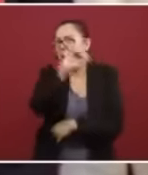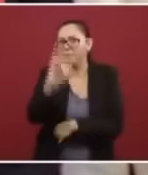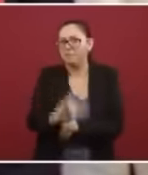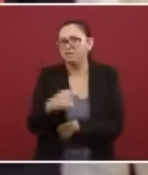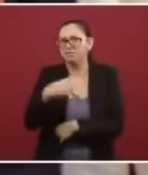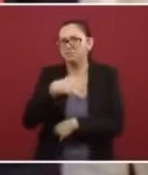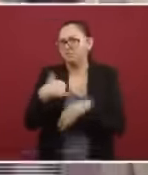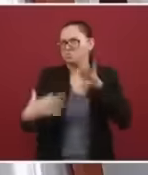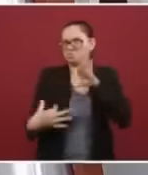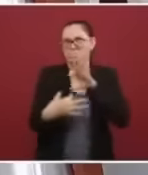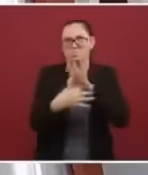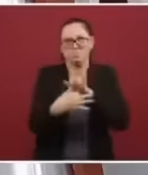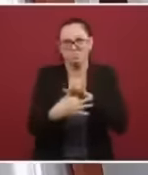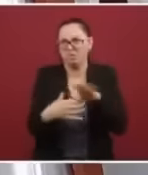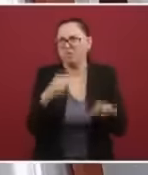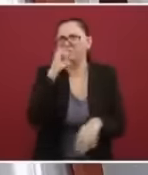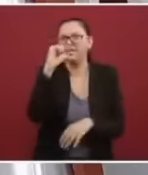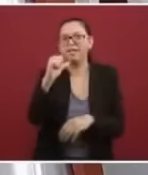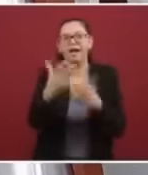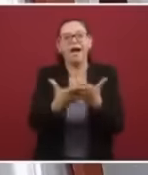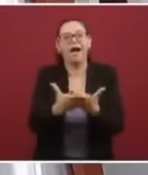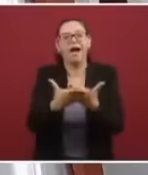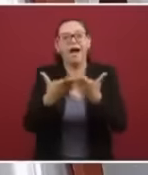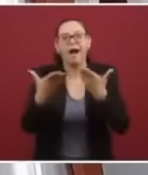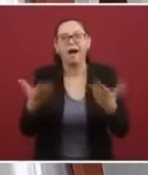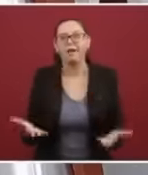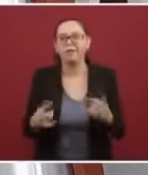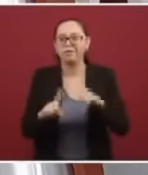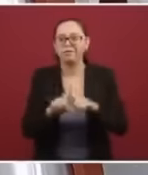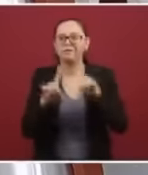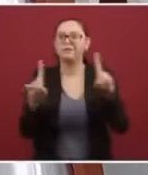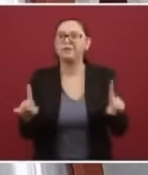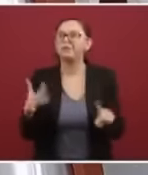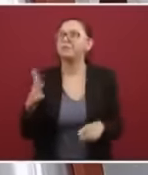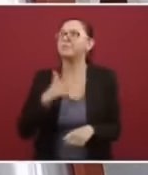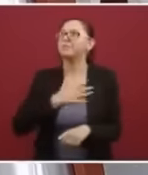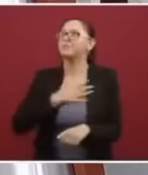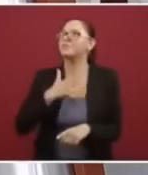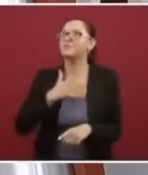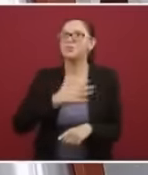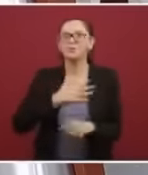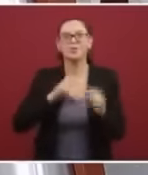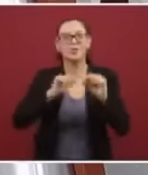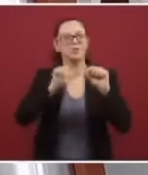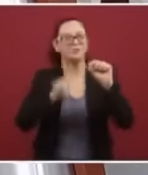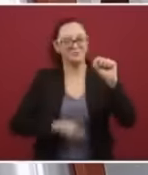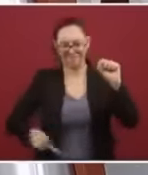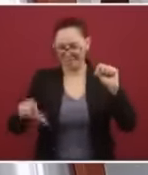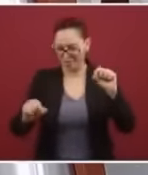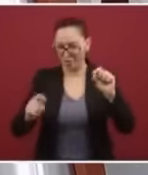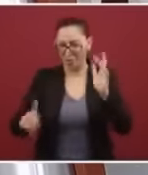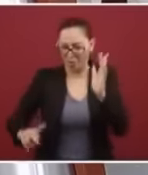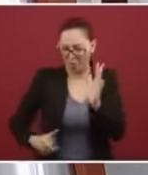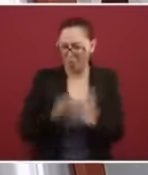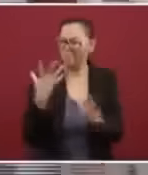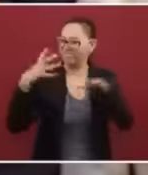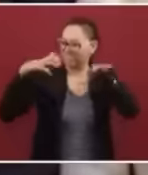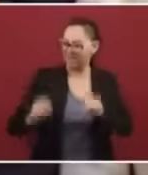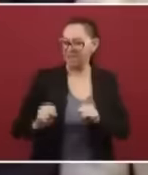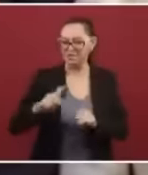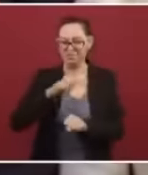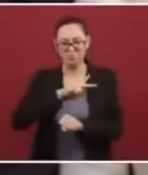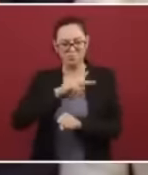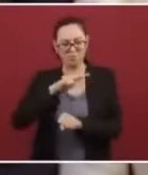Y creo que ahora lo sentimos como parte de nuestro, como que el país ya es nuestro. Y creo que no